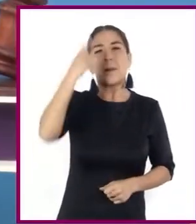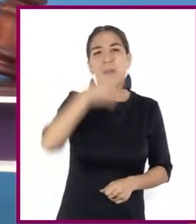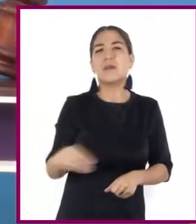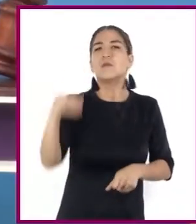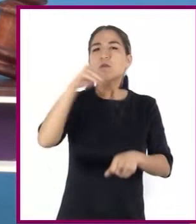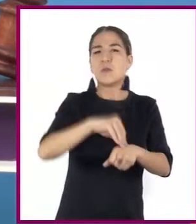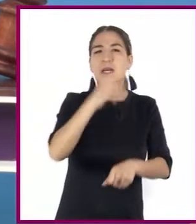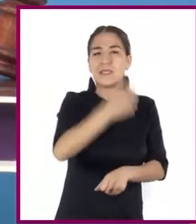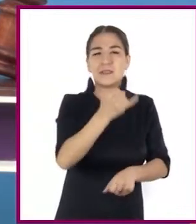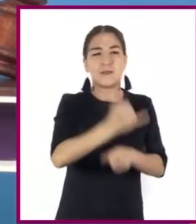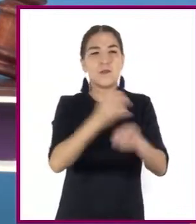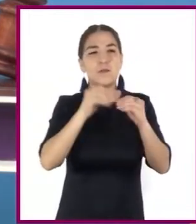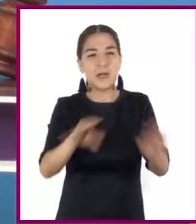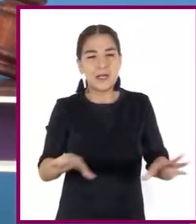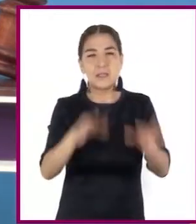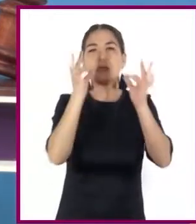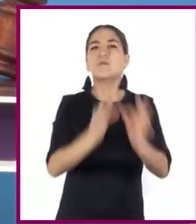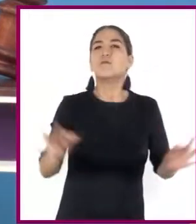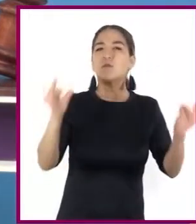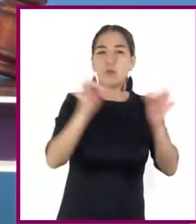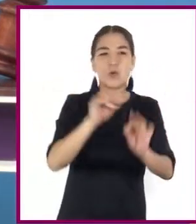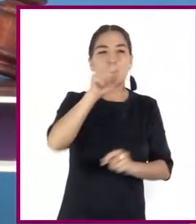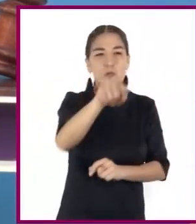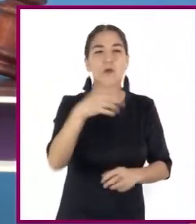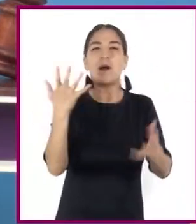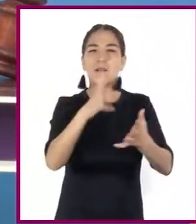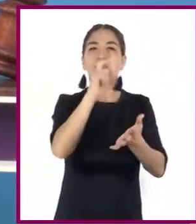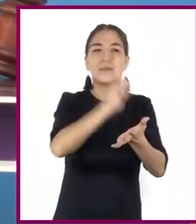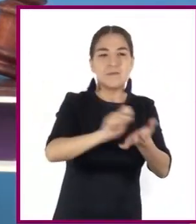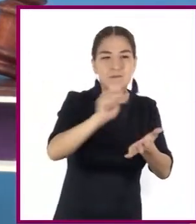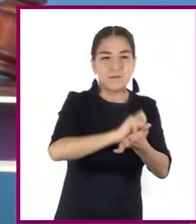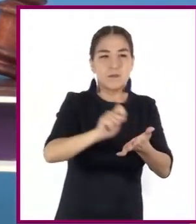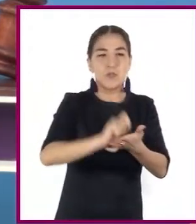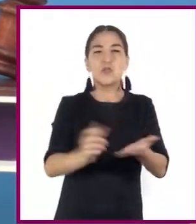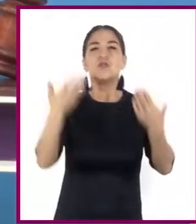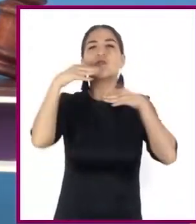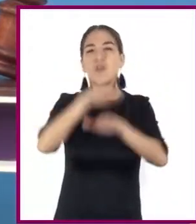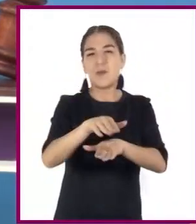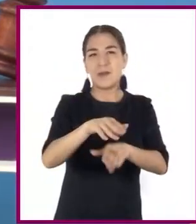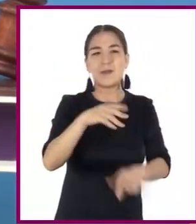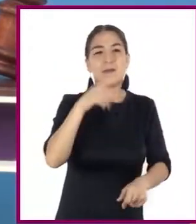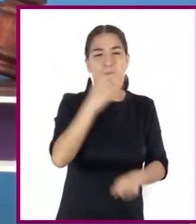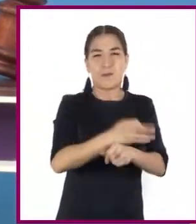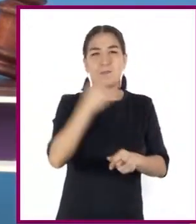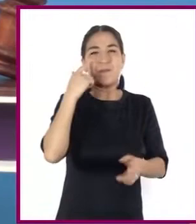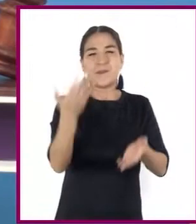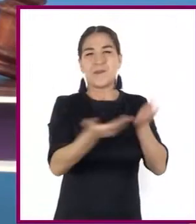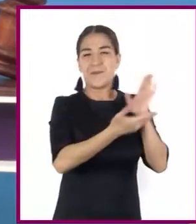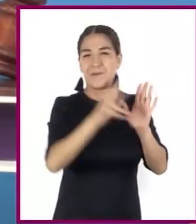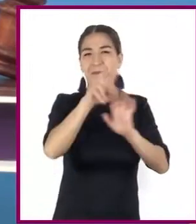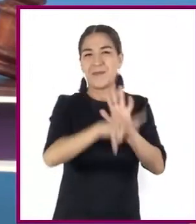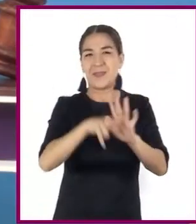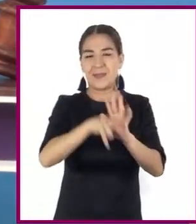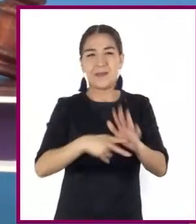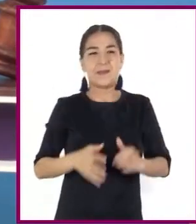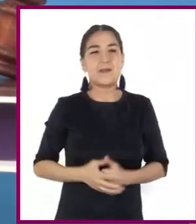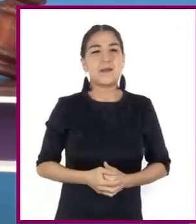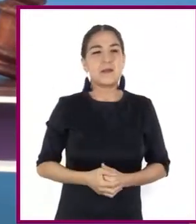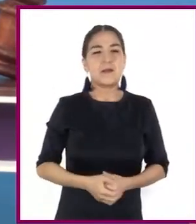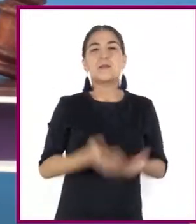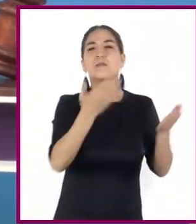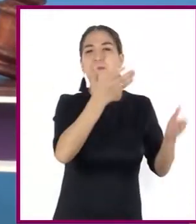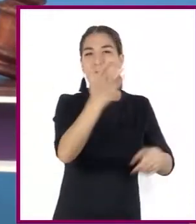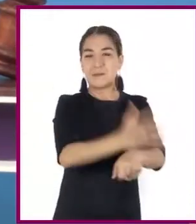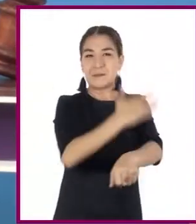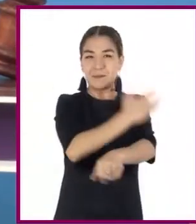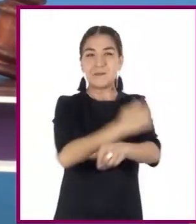la información, es importante que hagan sus anotaciones sobre el siguiente fragmento audiovisual.